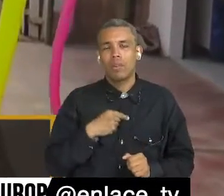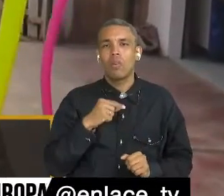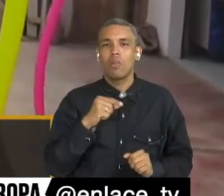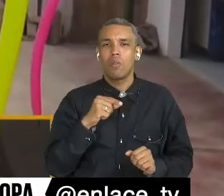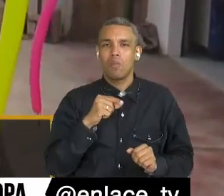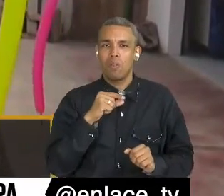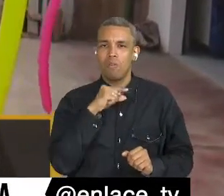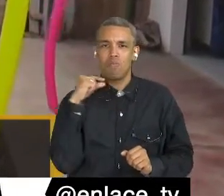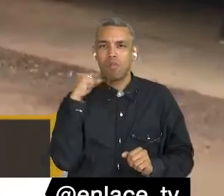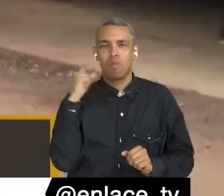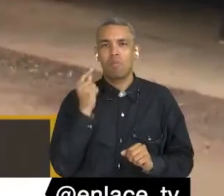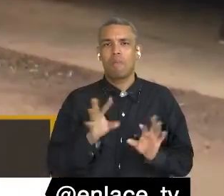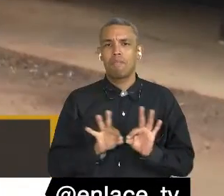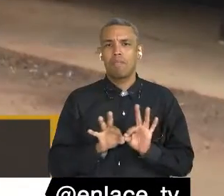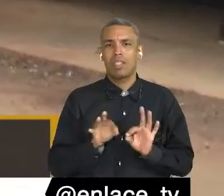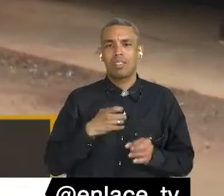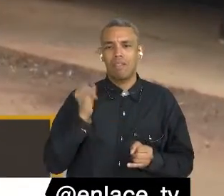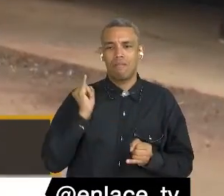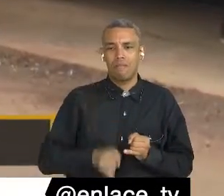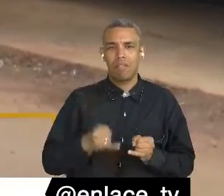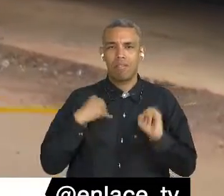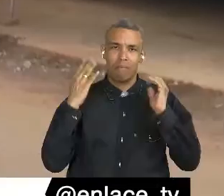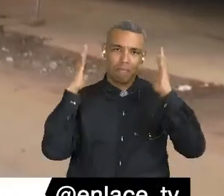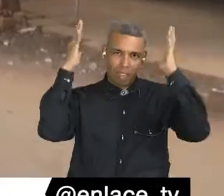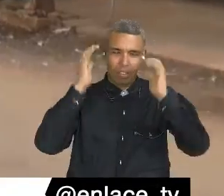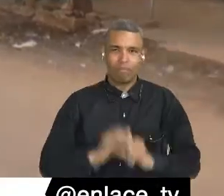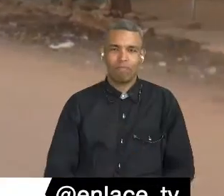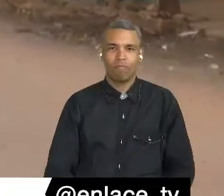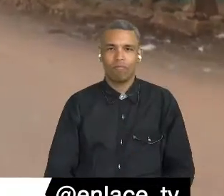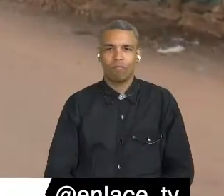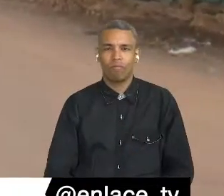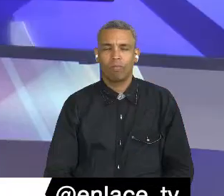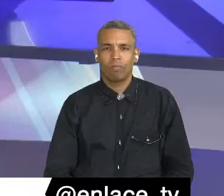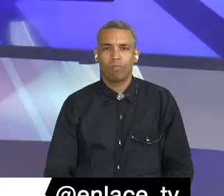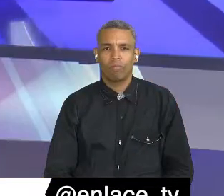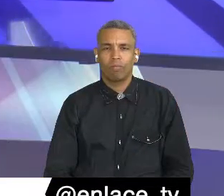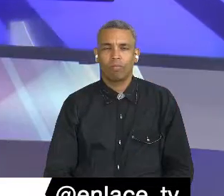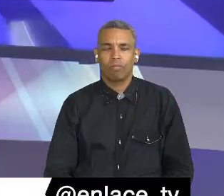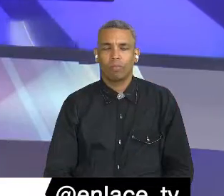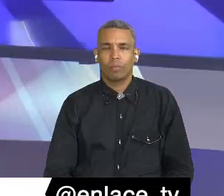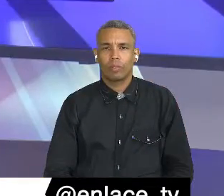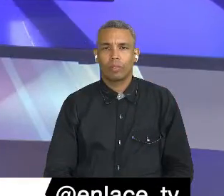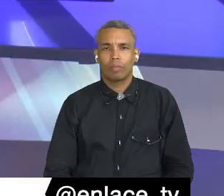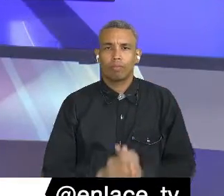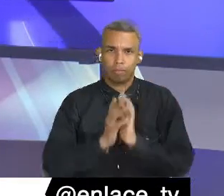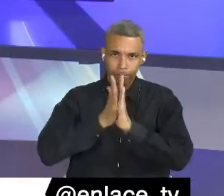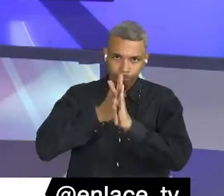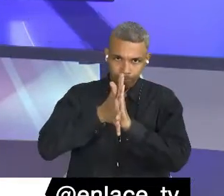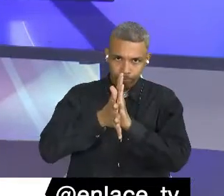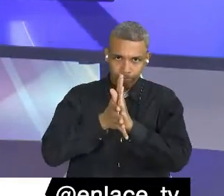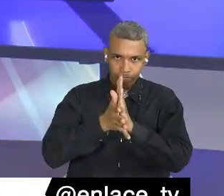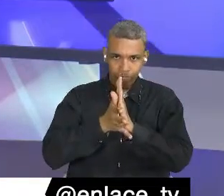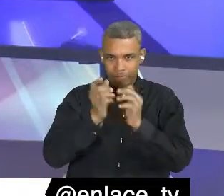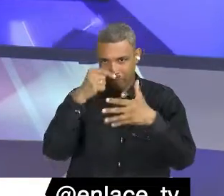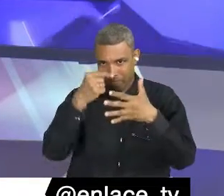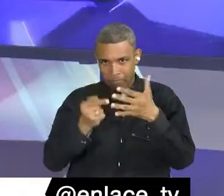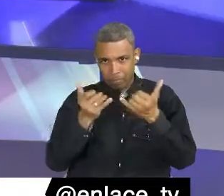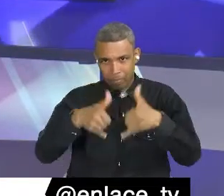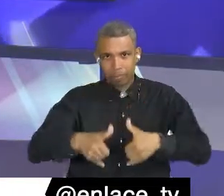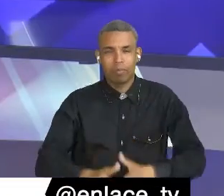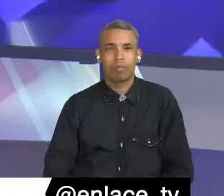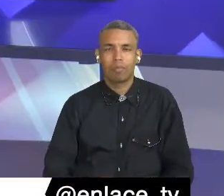marzo culminarán la programación de la celebración de su cumpleaños. Con esta información nos despedimos por ahora de